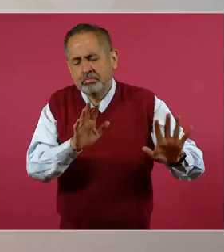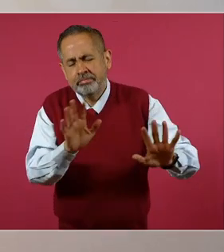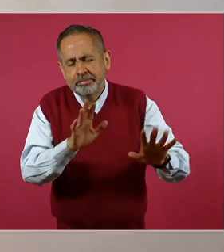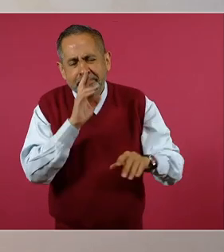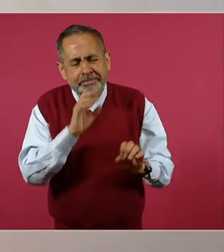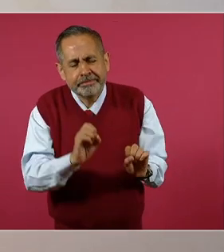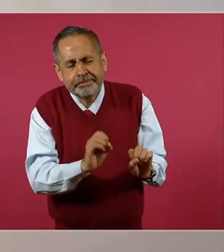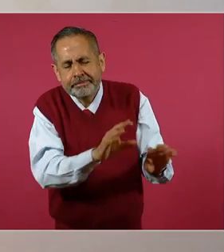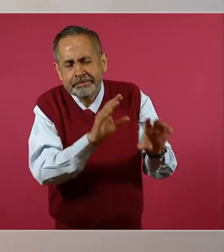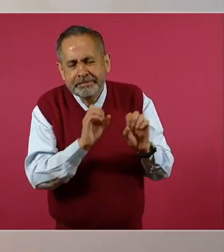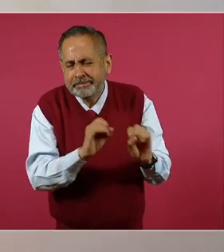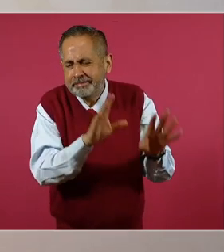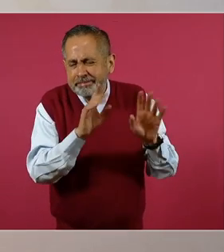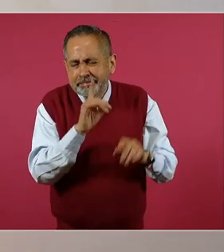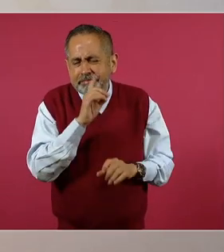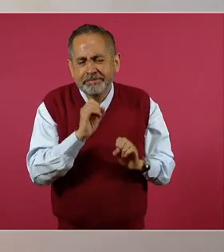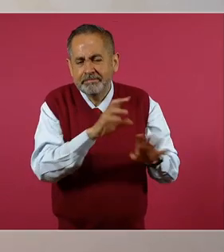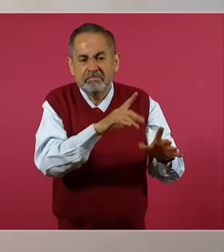les pueden agredir.